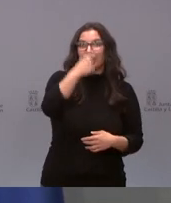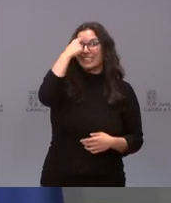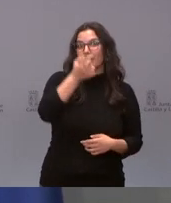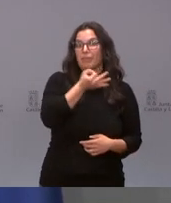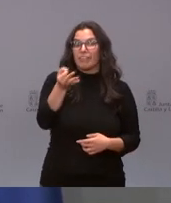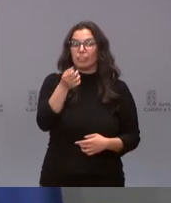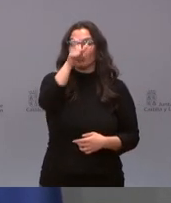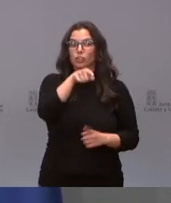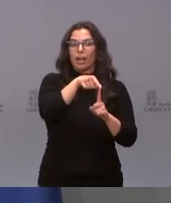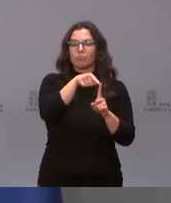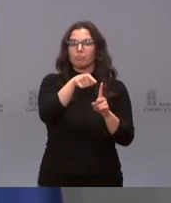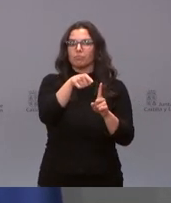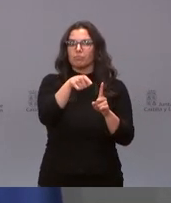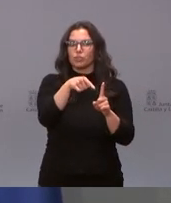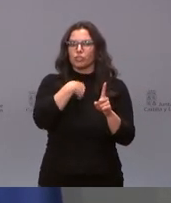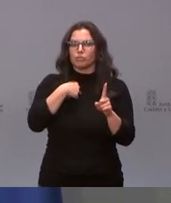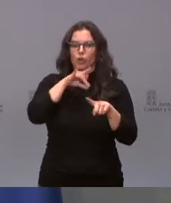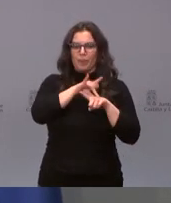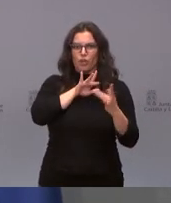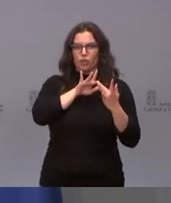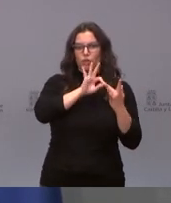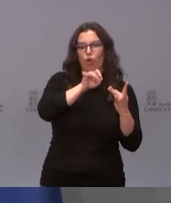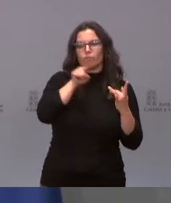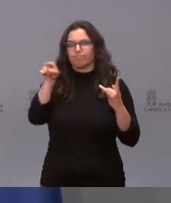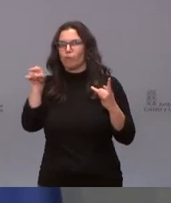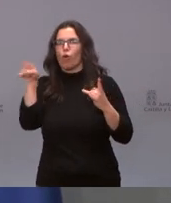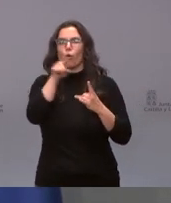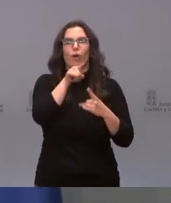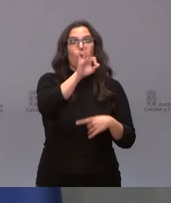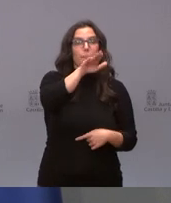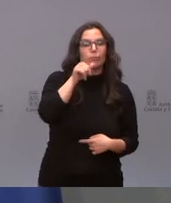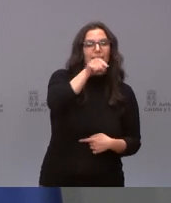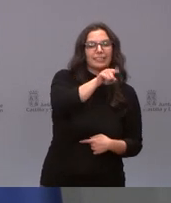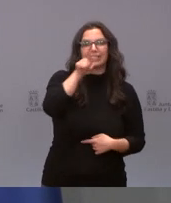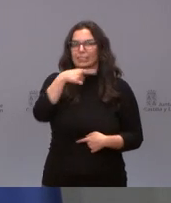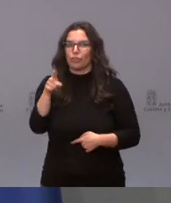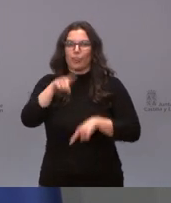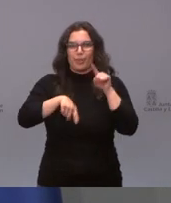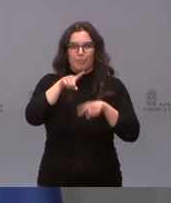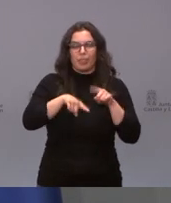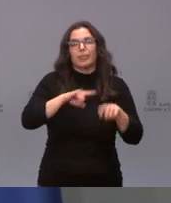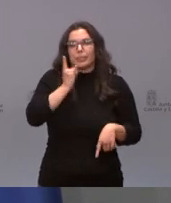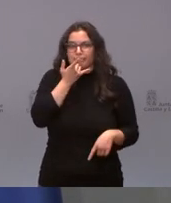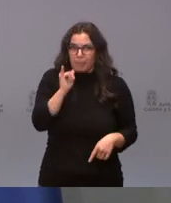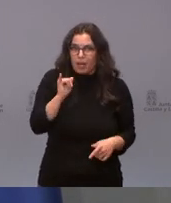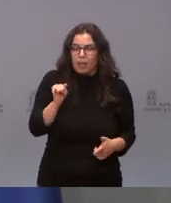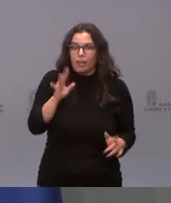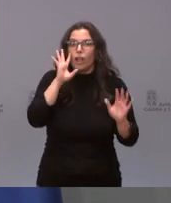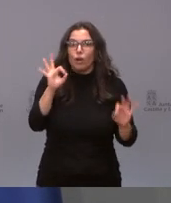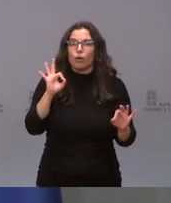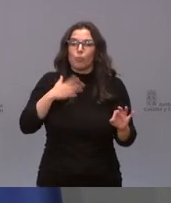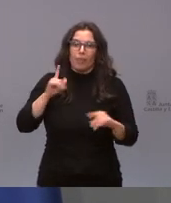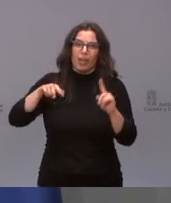a quién tengo que ver oa quién no tengo que ver evidentemente pues habrá errores evidentemente puede haber efectos